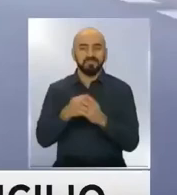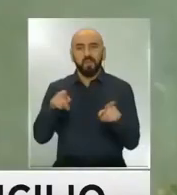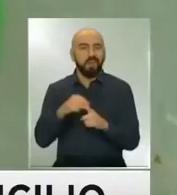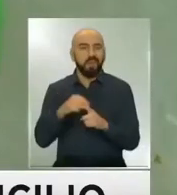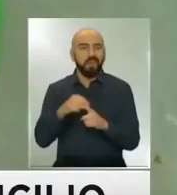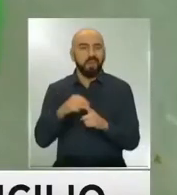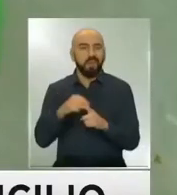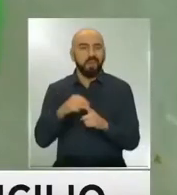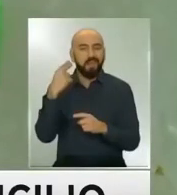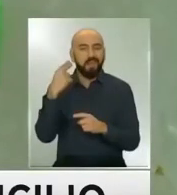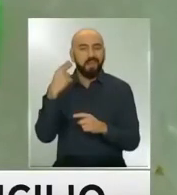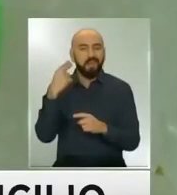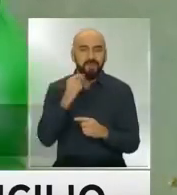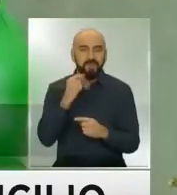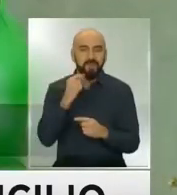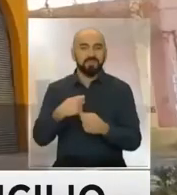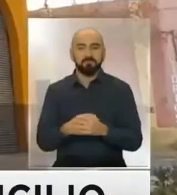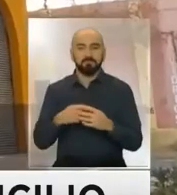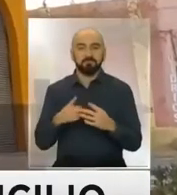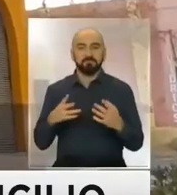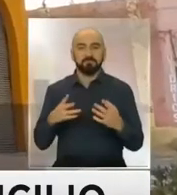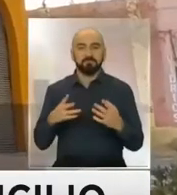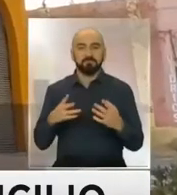maletita, no sabe, Violita. Pero ahí nos tiene, papi.